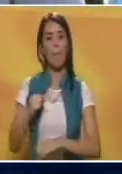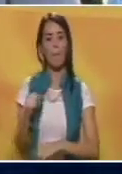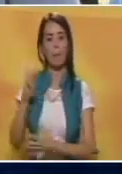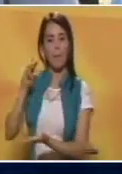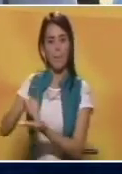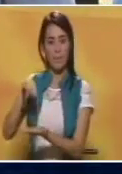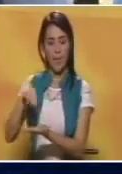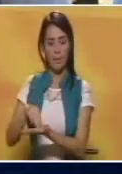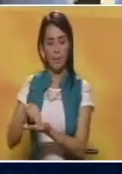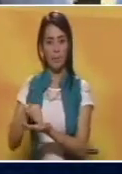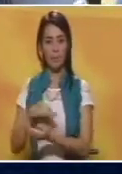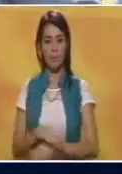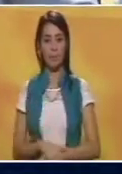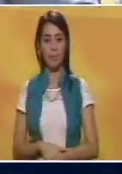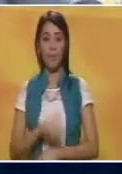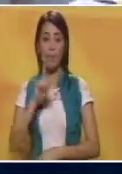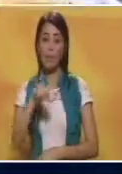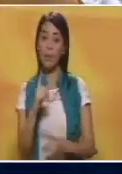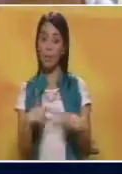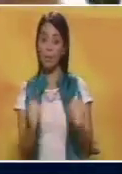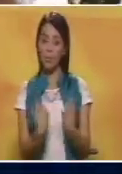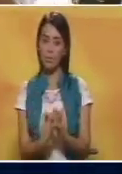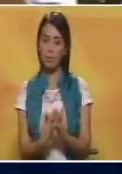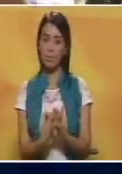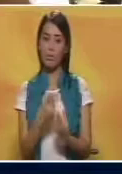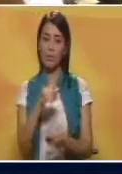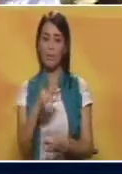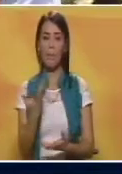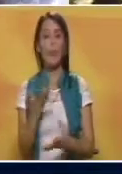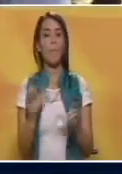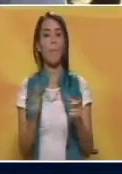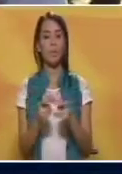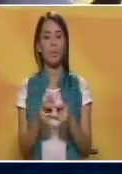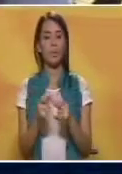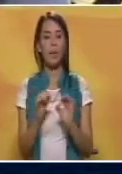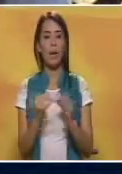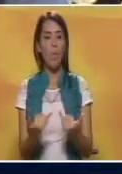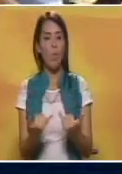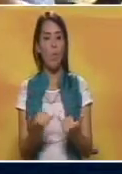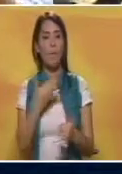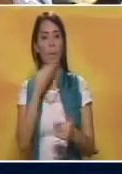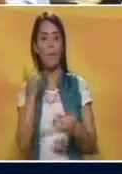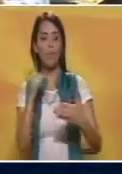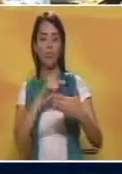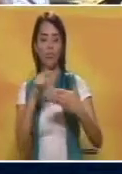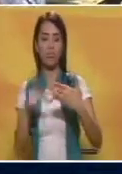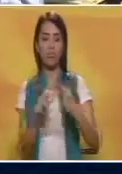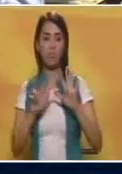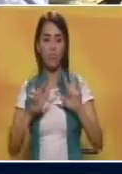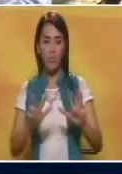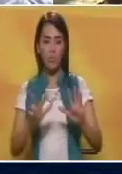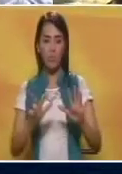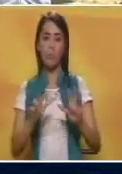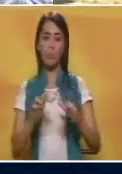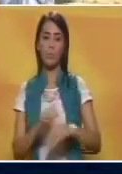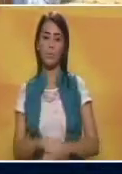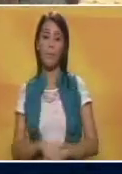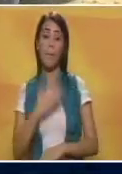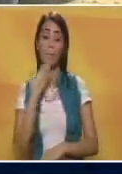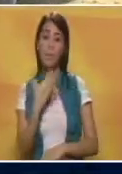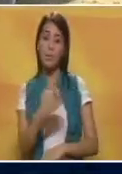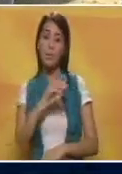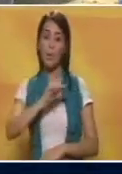miranda y sostuvo que la entidad pasó de ser la más insegura a ocupar el octavo lugar exhortó a los funcionarios a